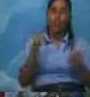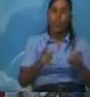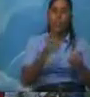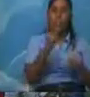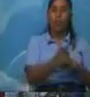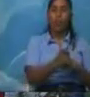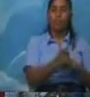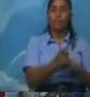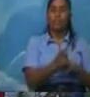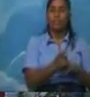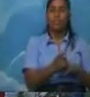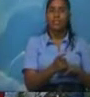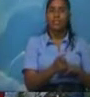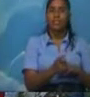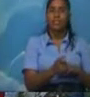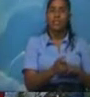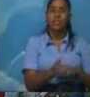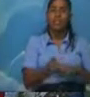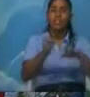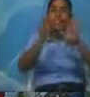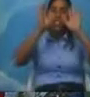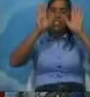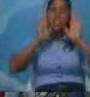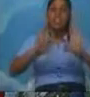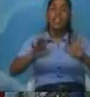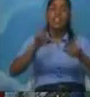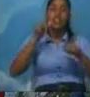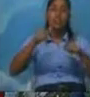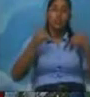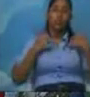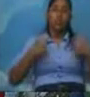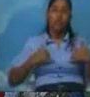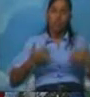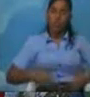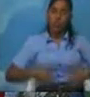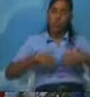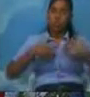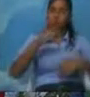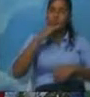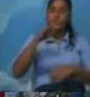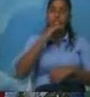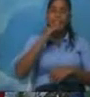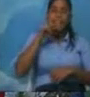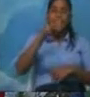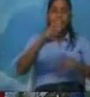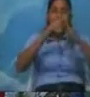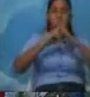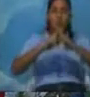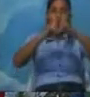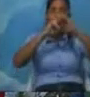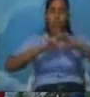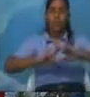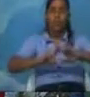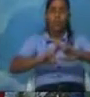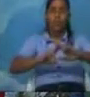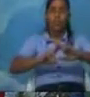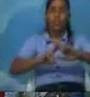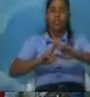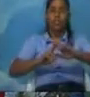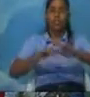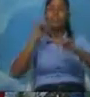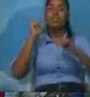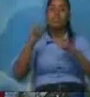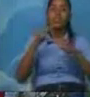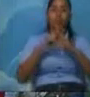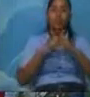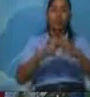cordura del hombre detiene su furor detiene su furor y su honra y su honra Cuál es